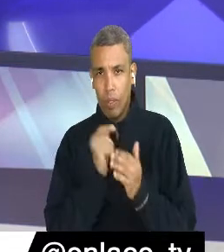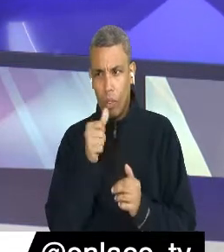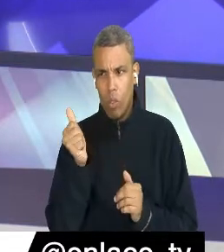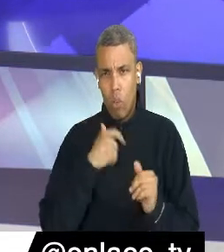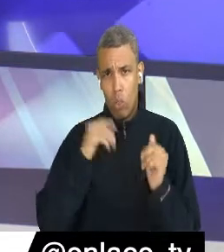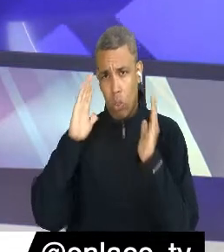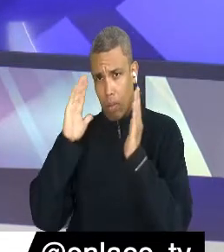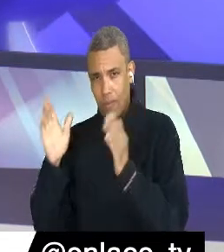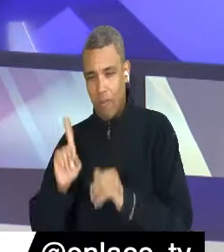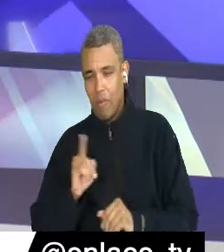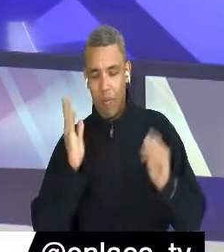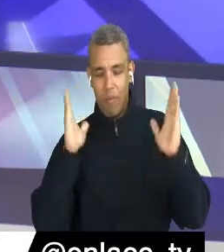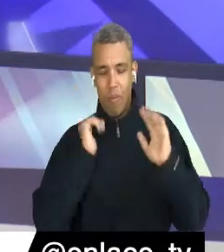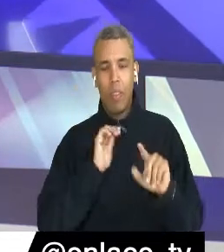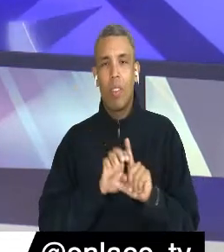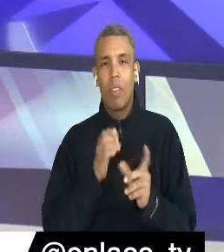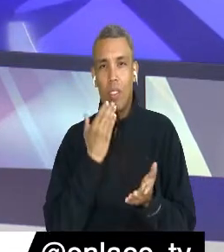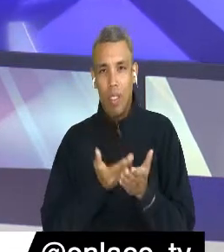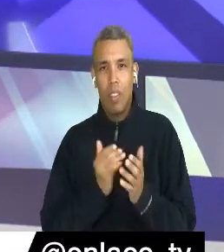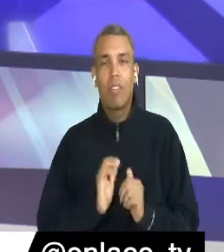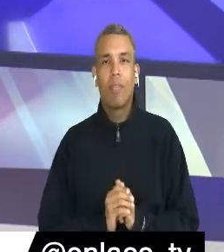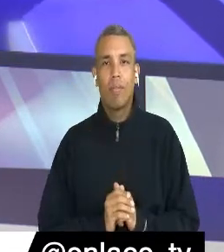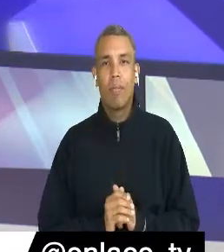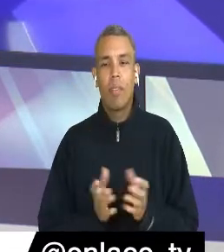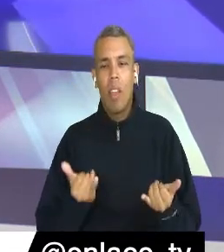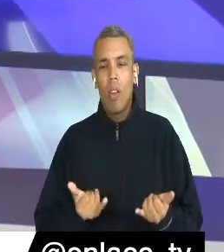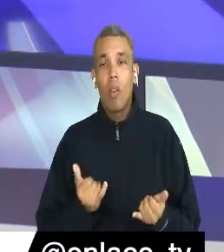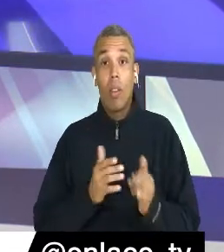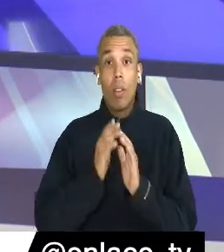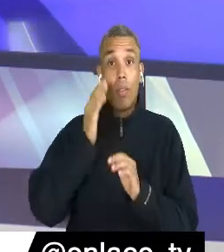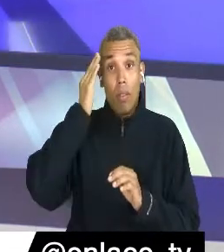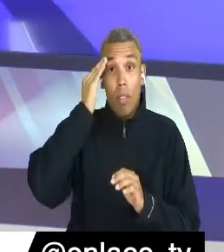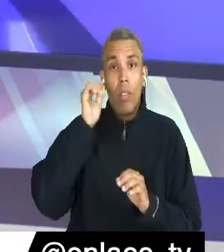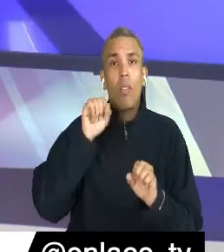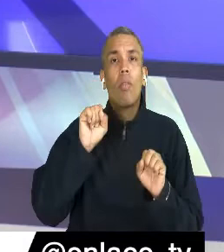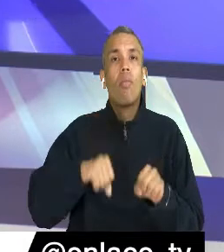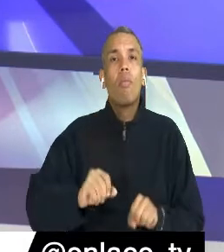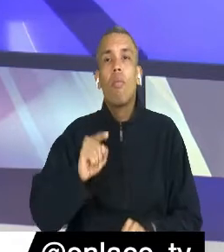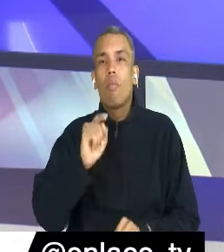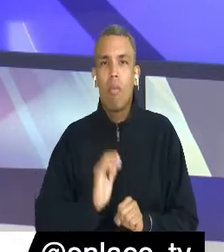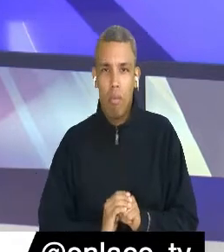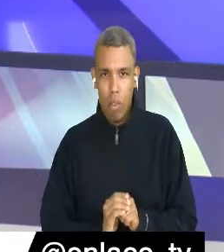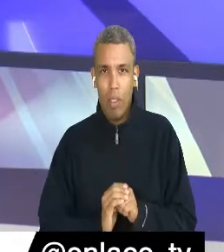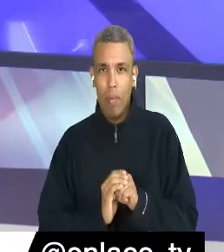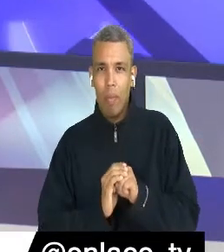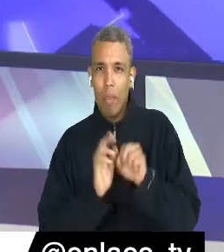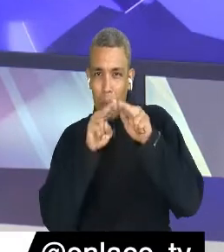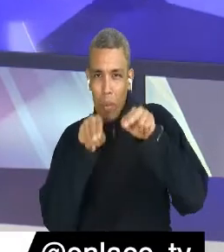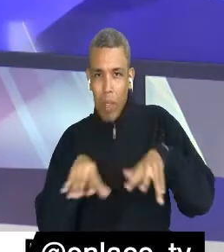de nuestra ciudad y región, aquí en el canal de Los Barranqueños. Les recuerdo que nos pueden seguir a través de la página